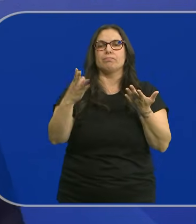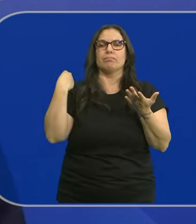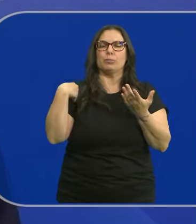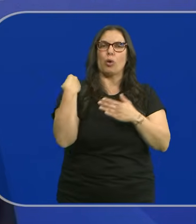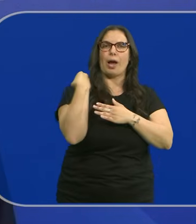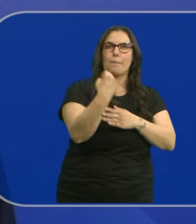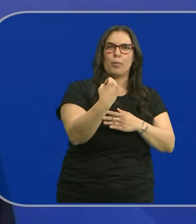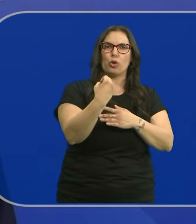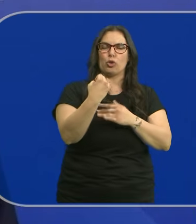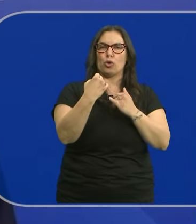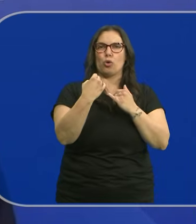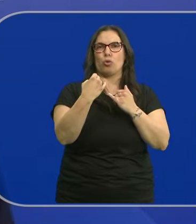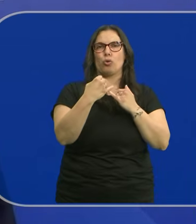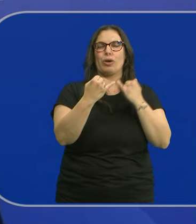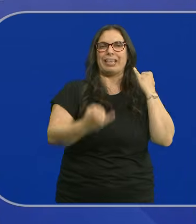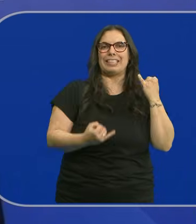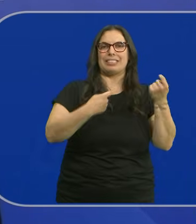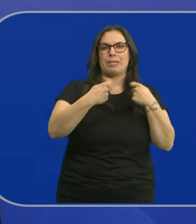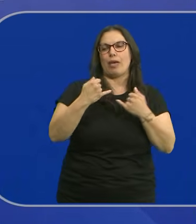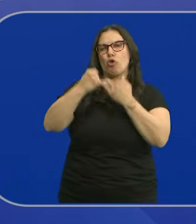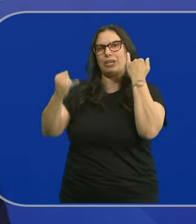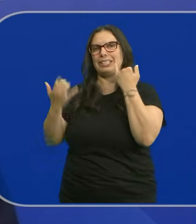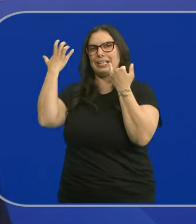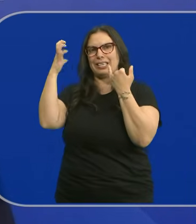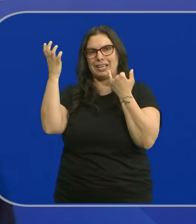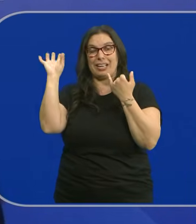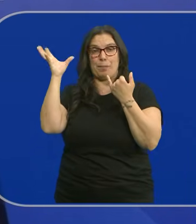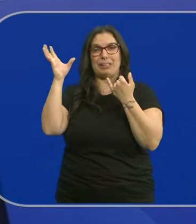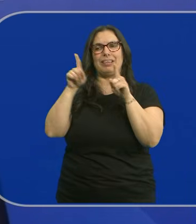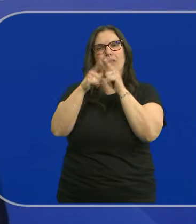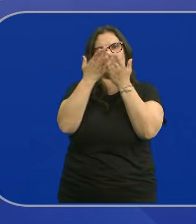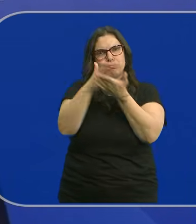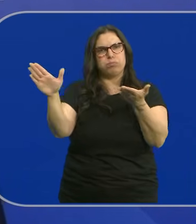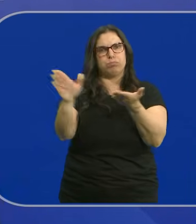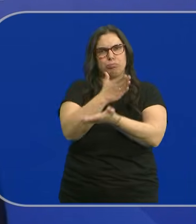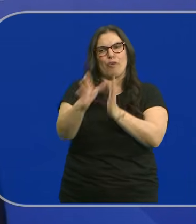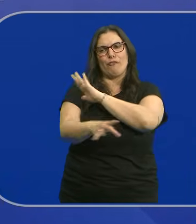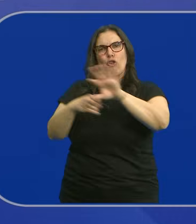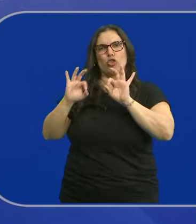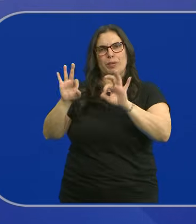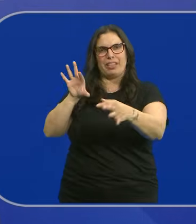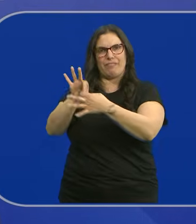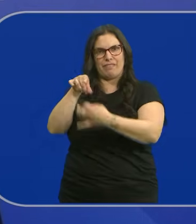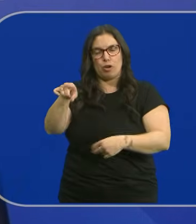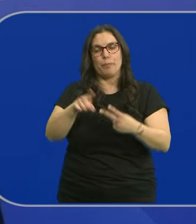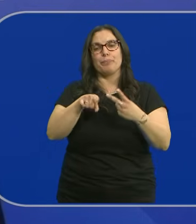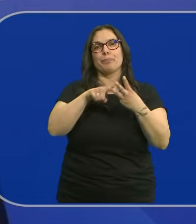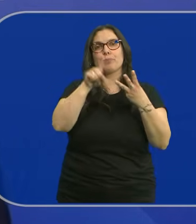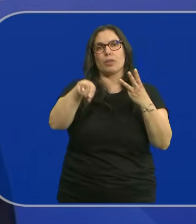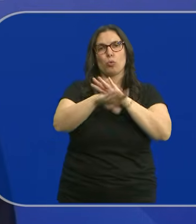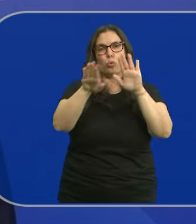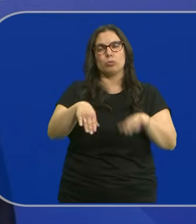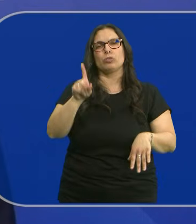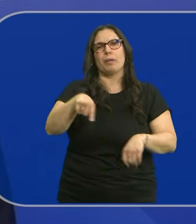al apoyo de las crisis de mercado de las crisis climáticas con un fondo específico y finalmente reforzar